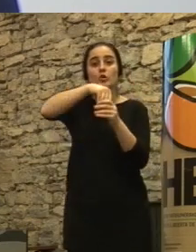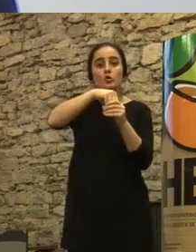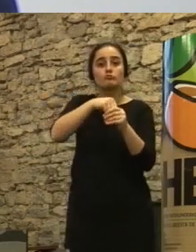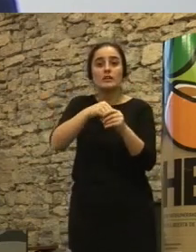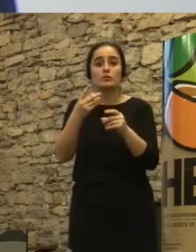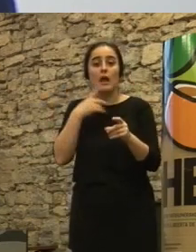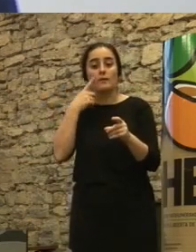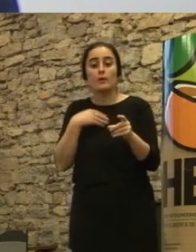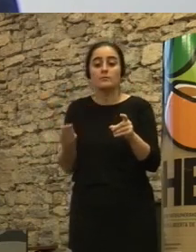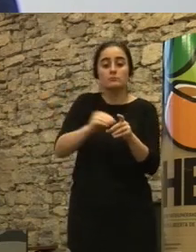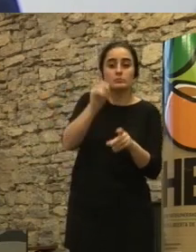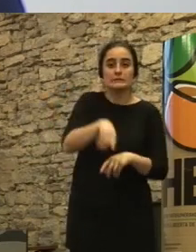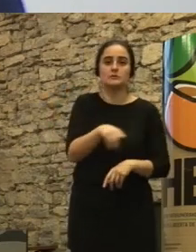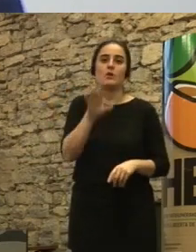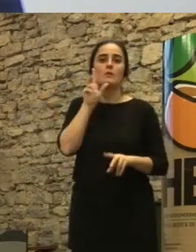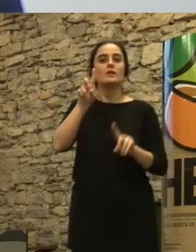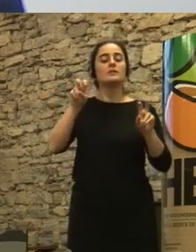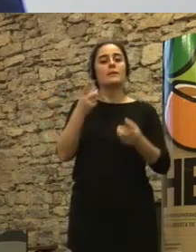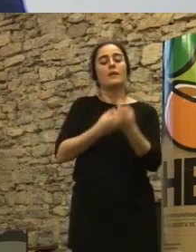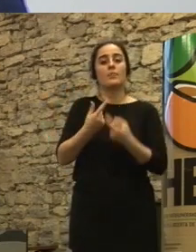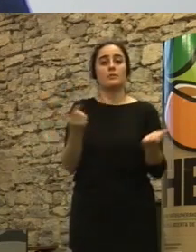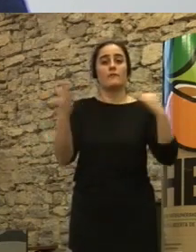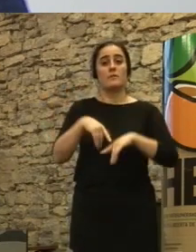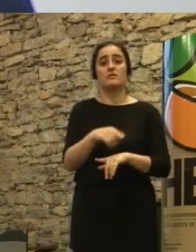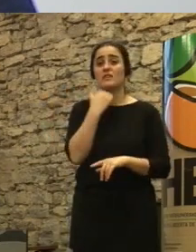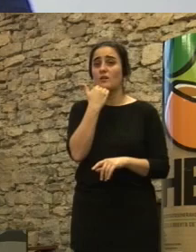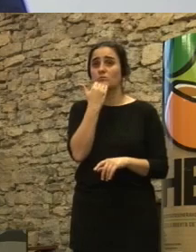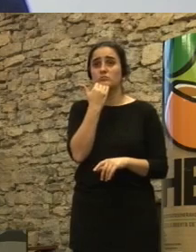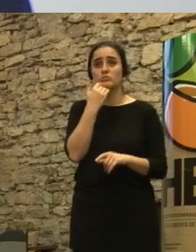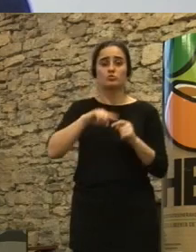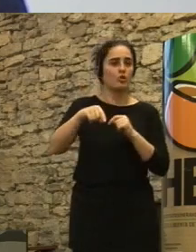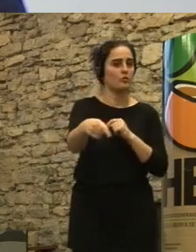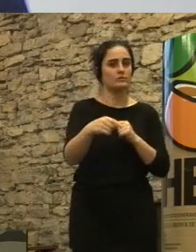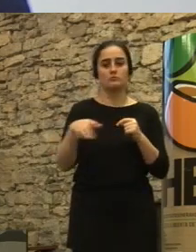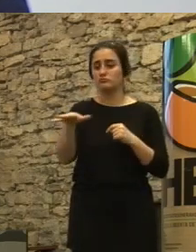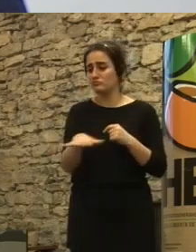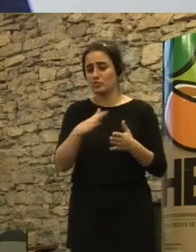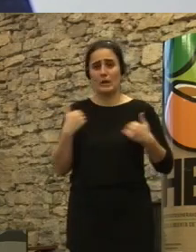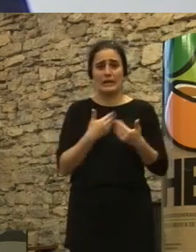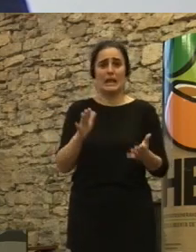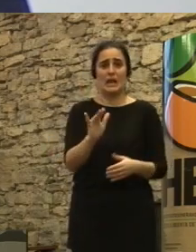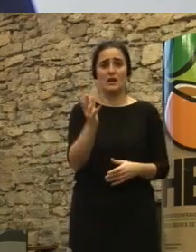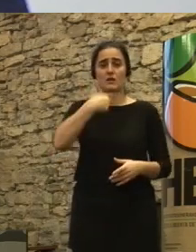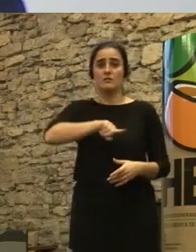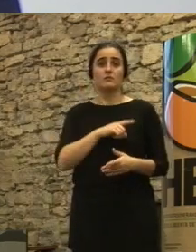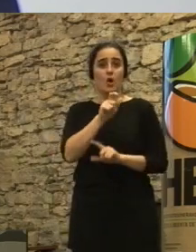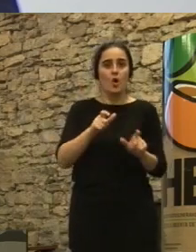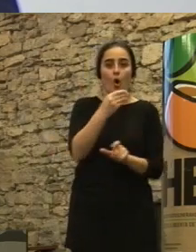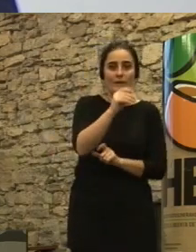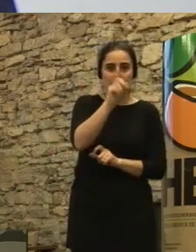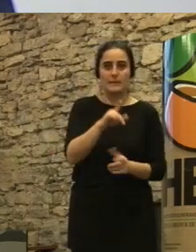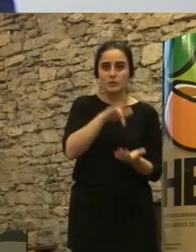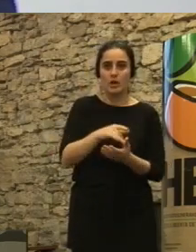¿no? Porque esto de la desinformación, con la experiencia que tenemos nosotros, vemos que es una cosa que está todos los días en todos lados. O sea, todo el mundo estamos expuestos, los más jóvenes